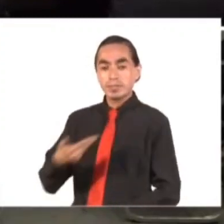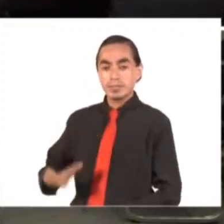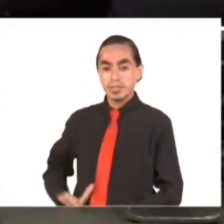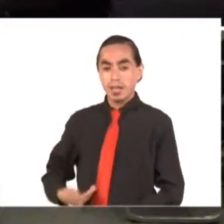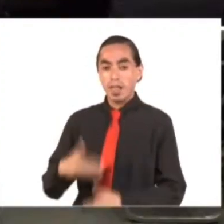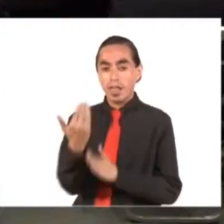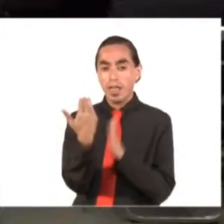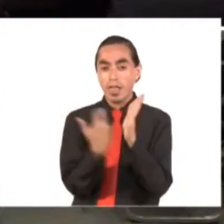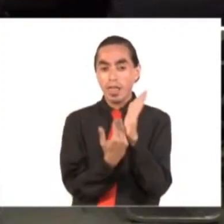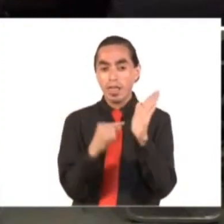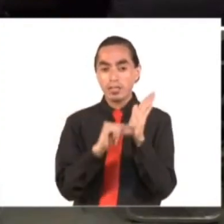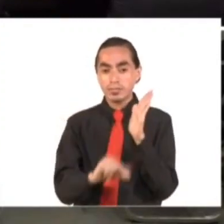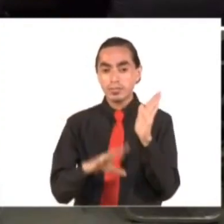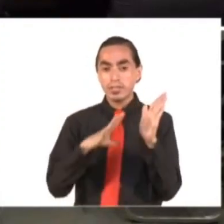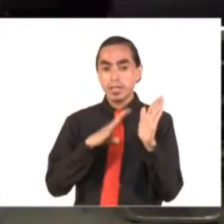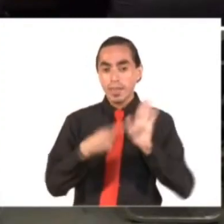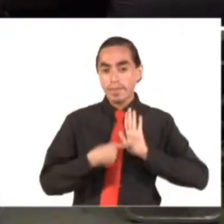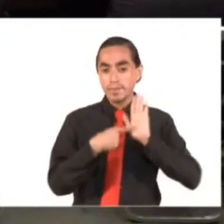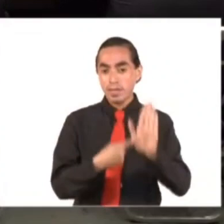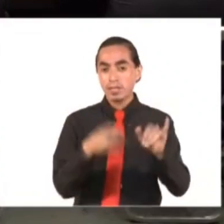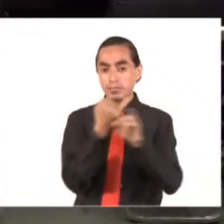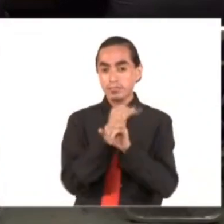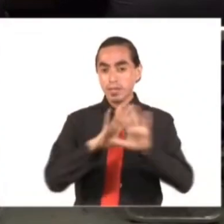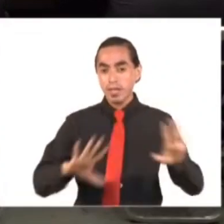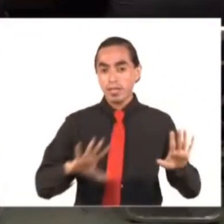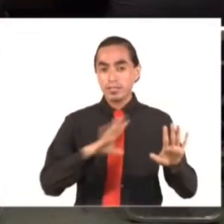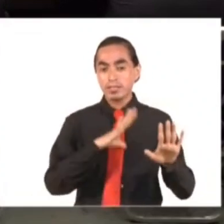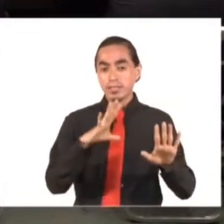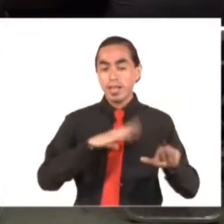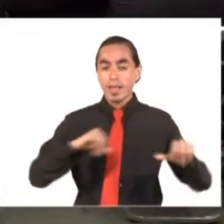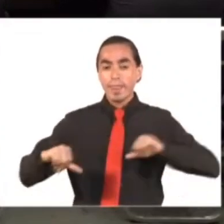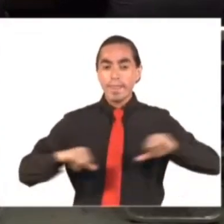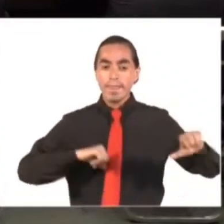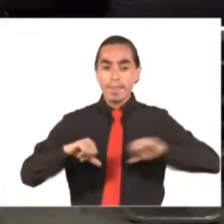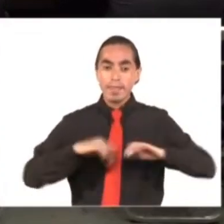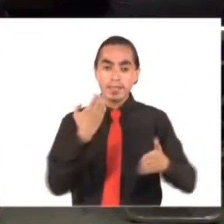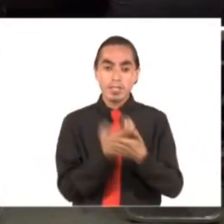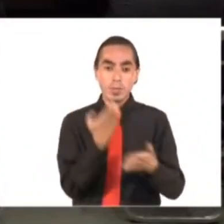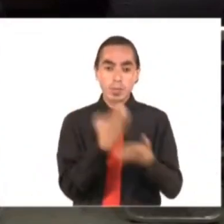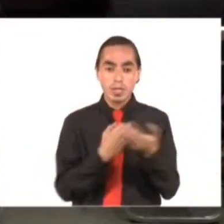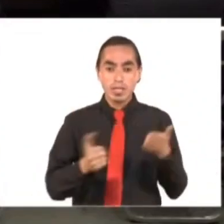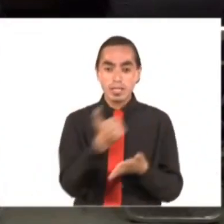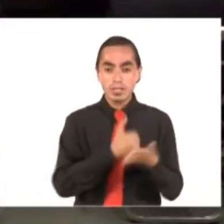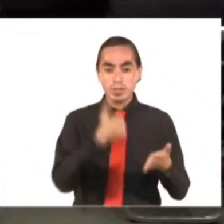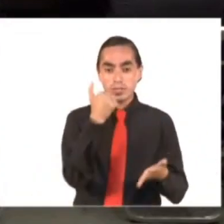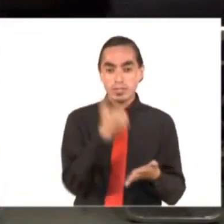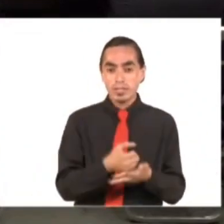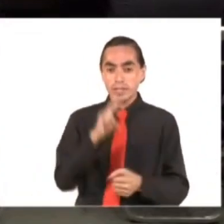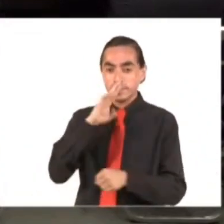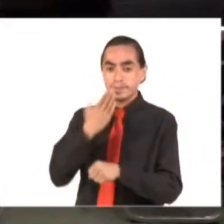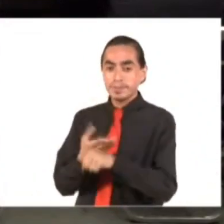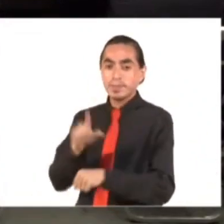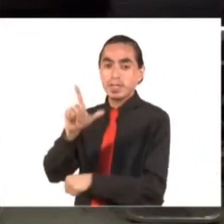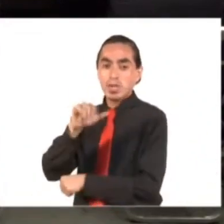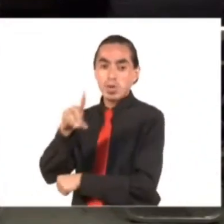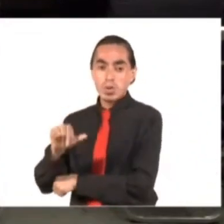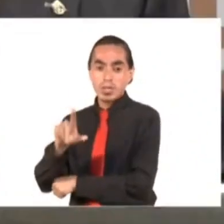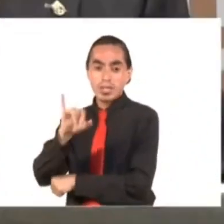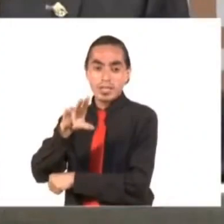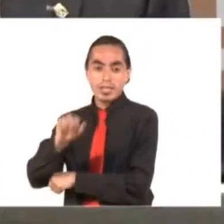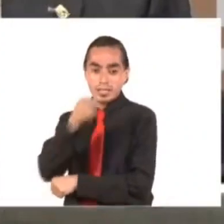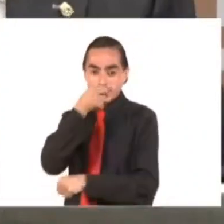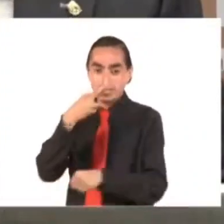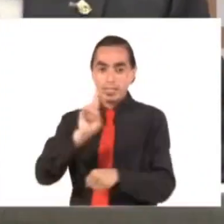nuestro siguiente punto es la presentación del informe sobre la actividad económica de la ciudad a cargo de la maestra Luz Helena González,